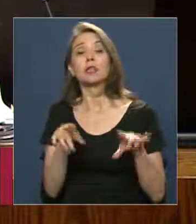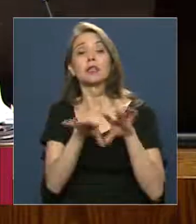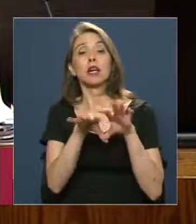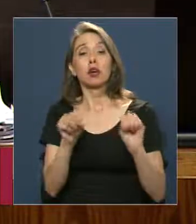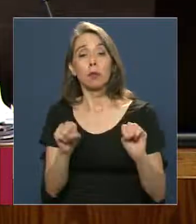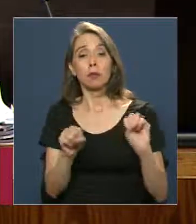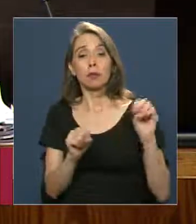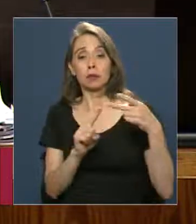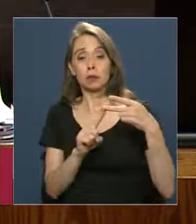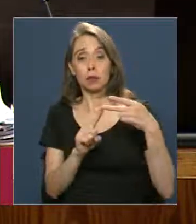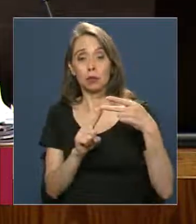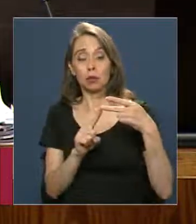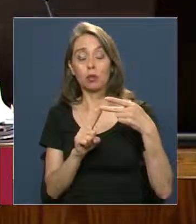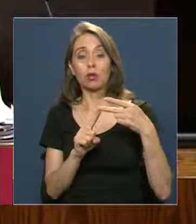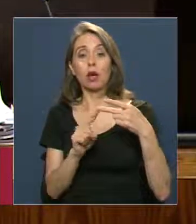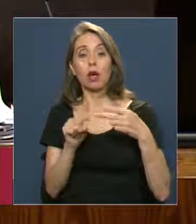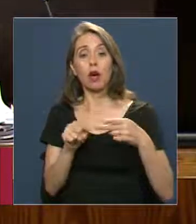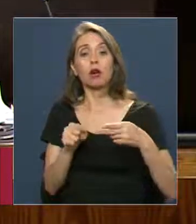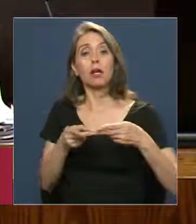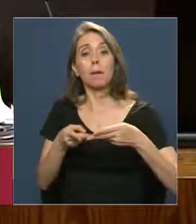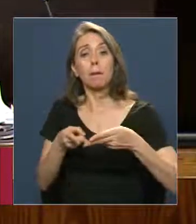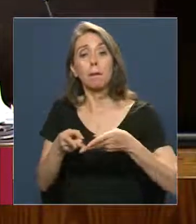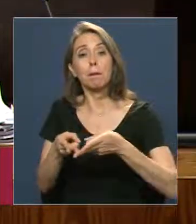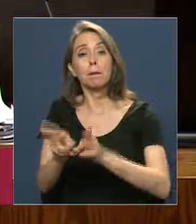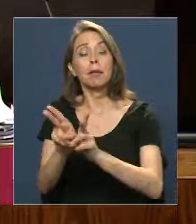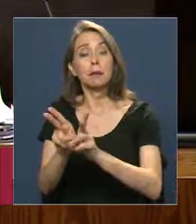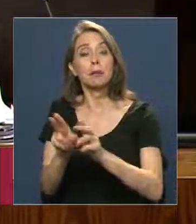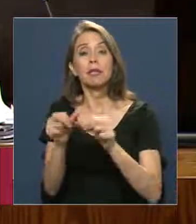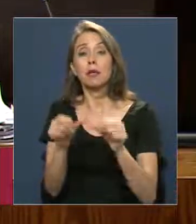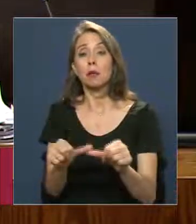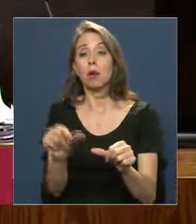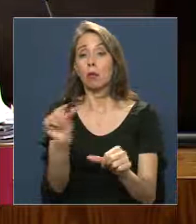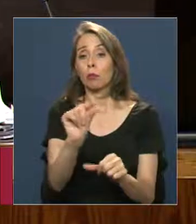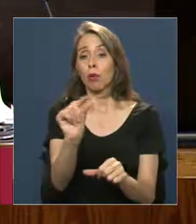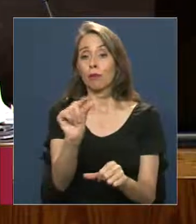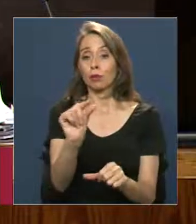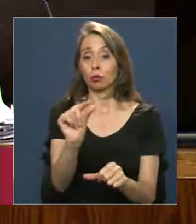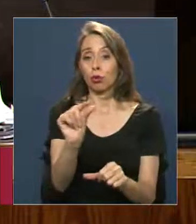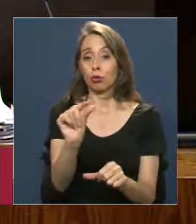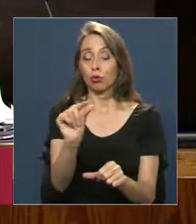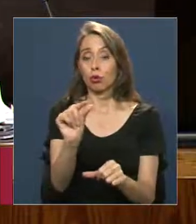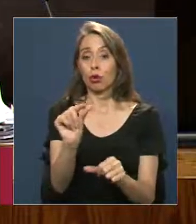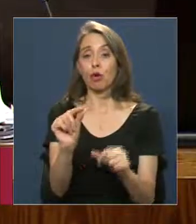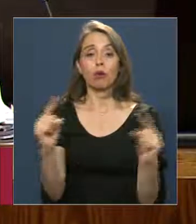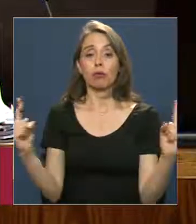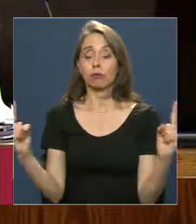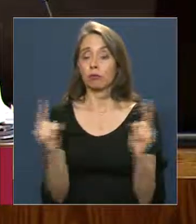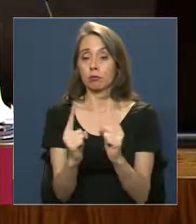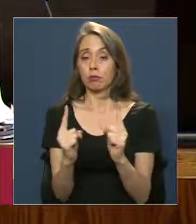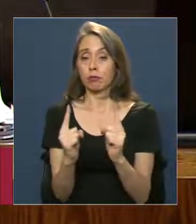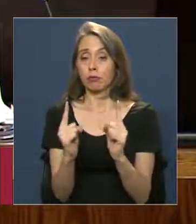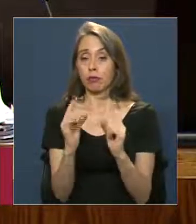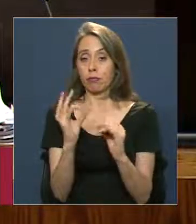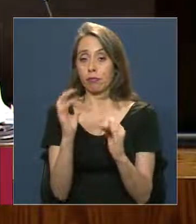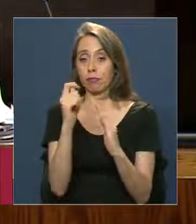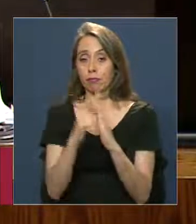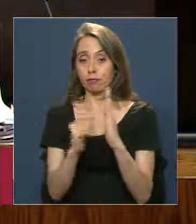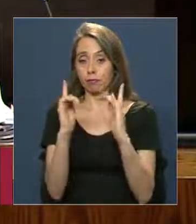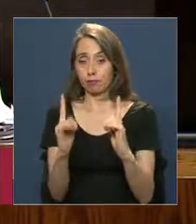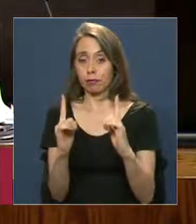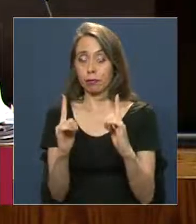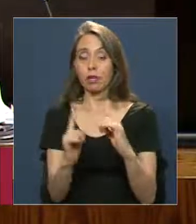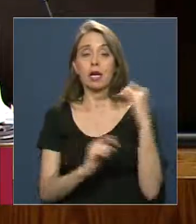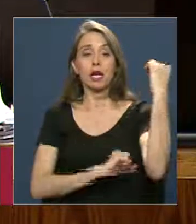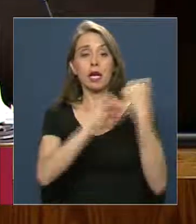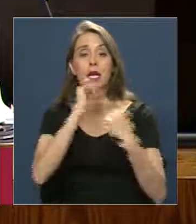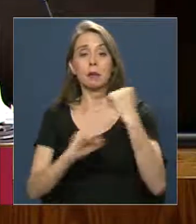esta ventana que se abre de manera transitoria y absolutamente acotada respecto a empresas que